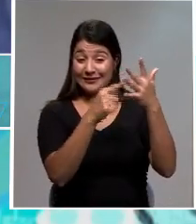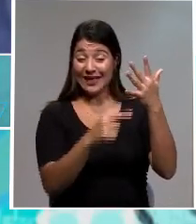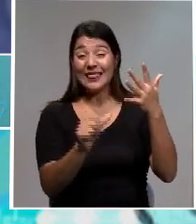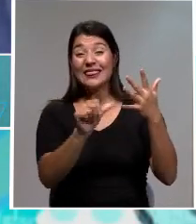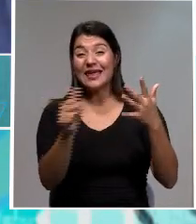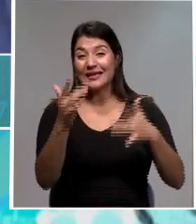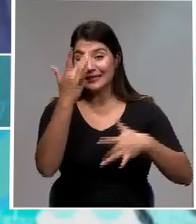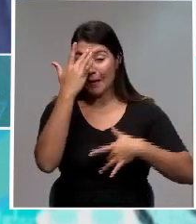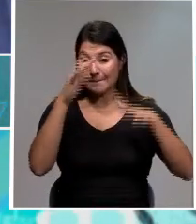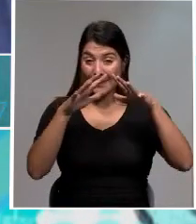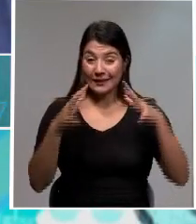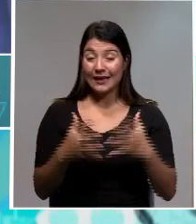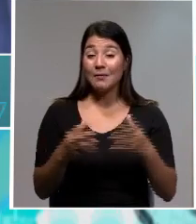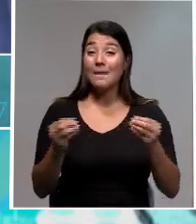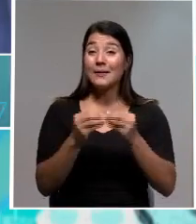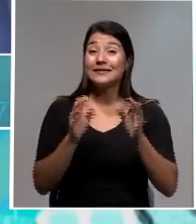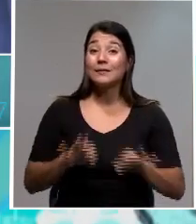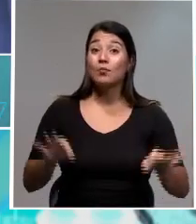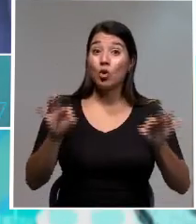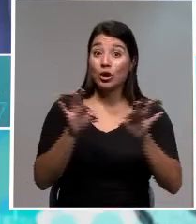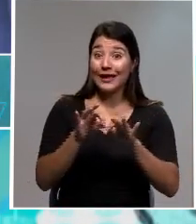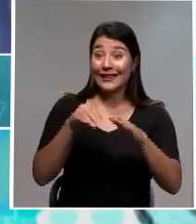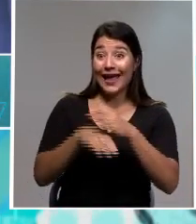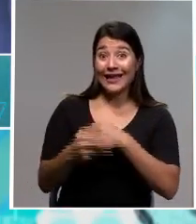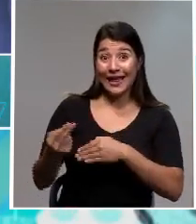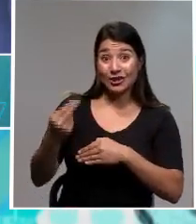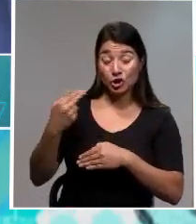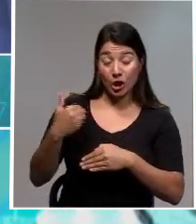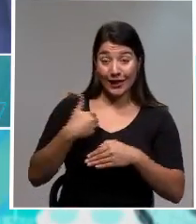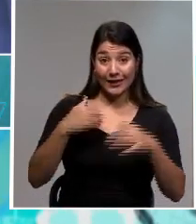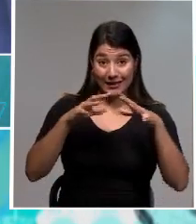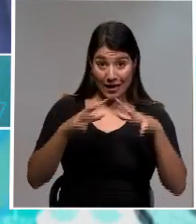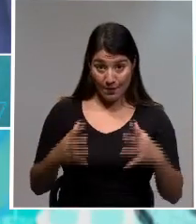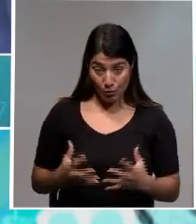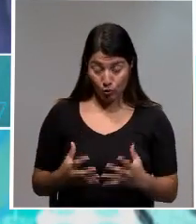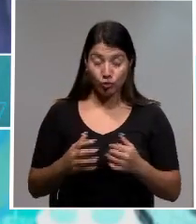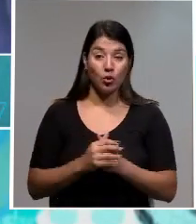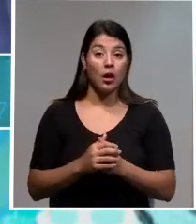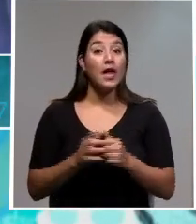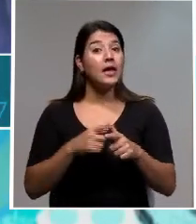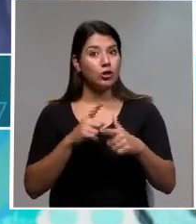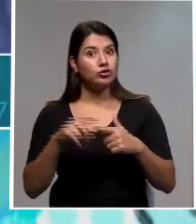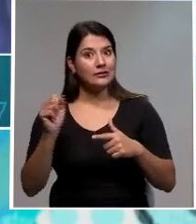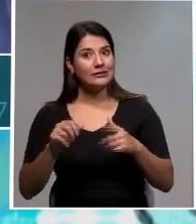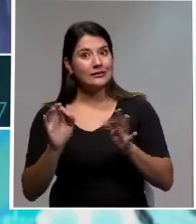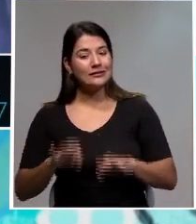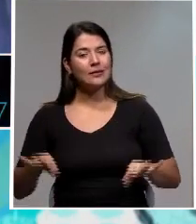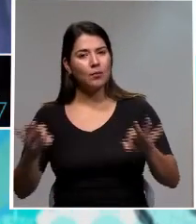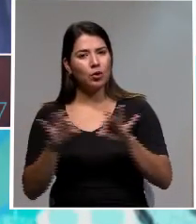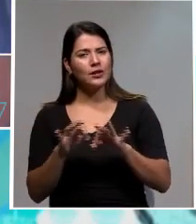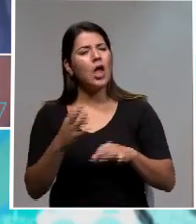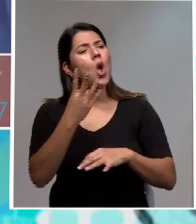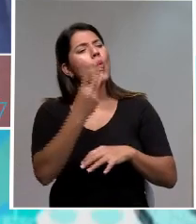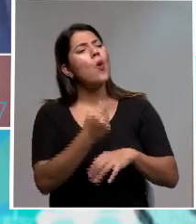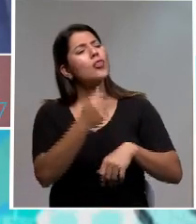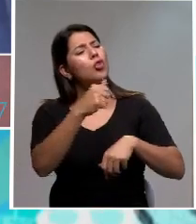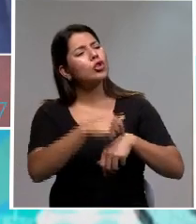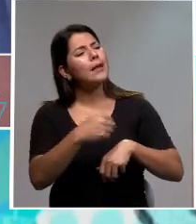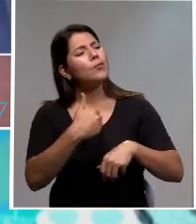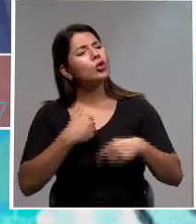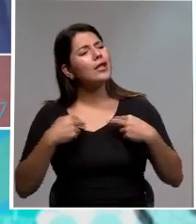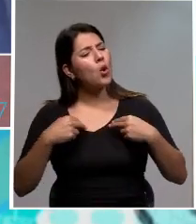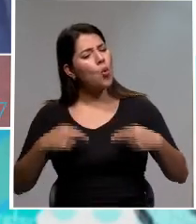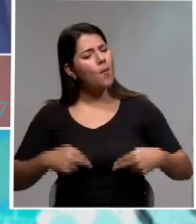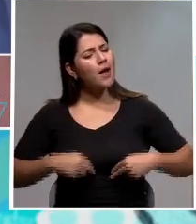menor. Doctor García, ¿hace cuánto tiempo viven los humanos sobre la Tierra y cómo afectó